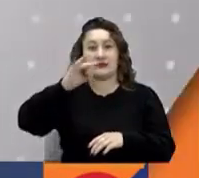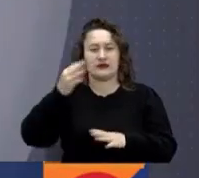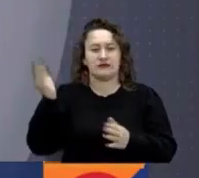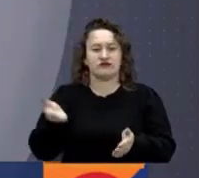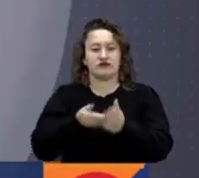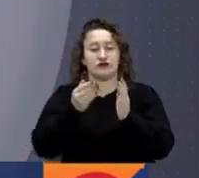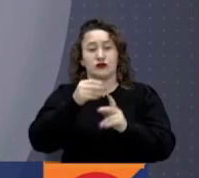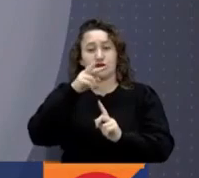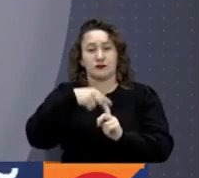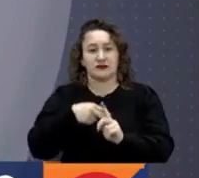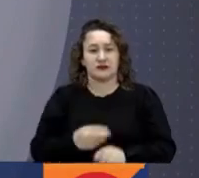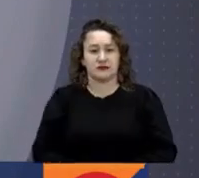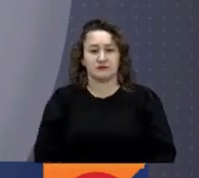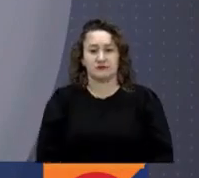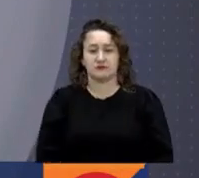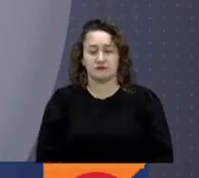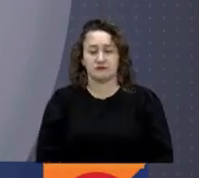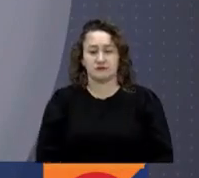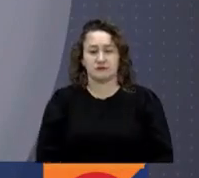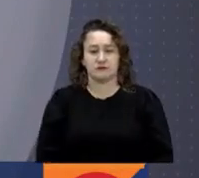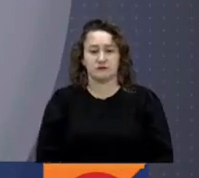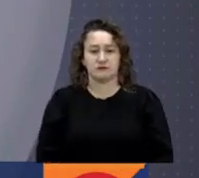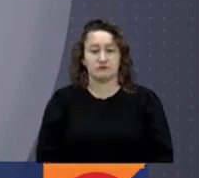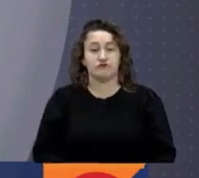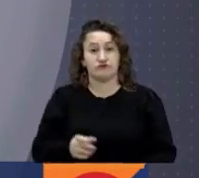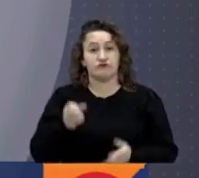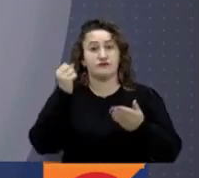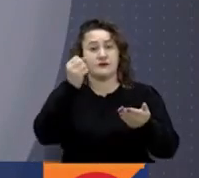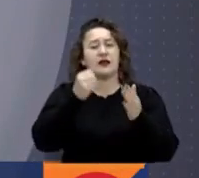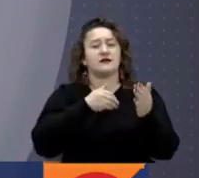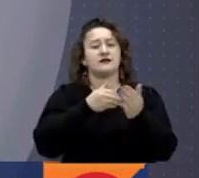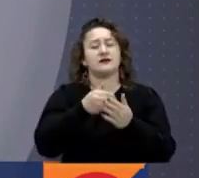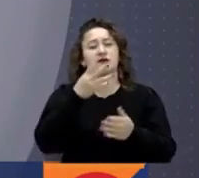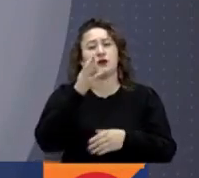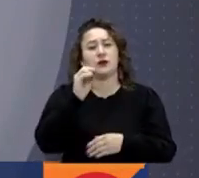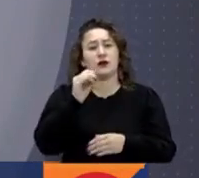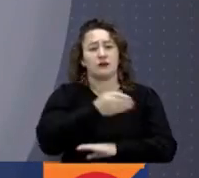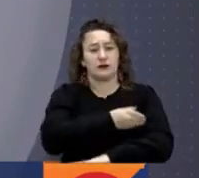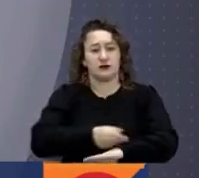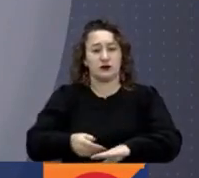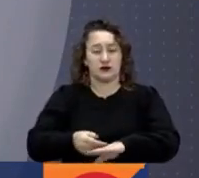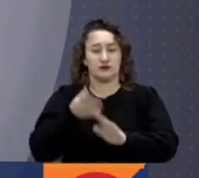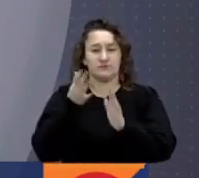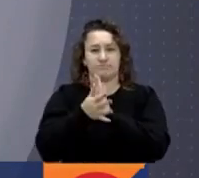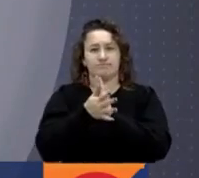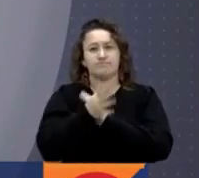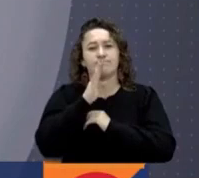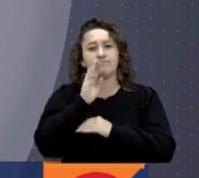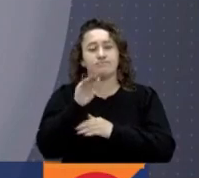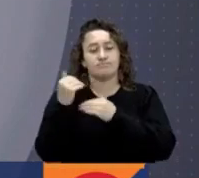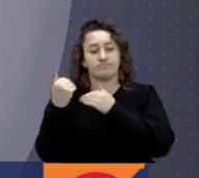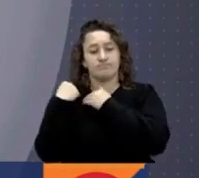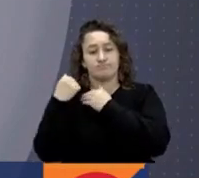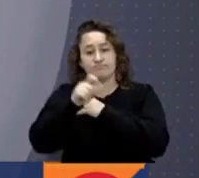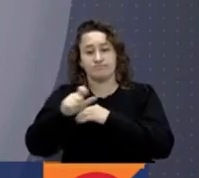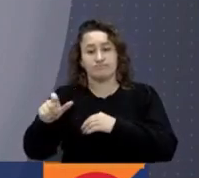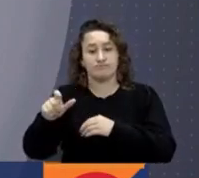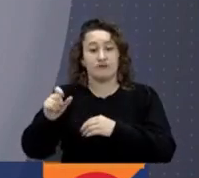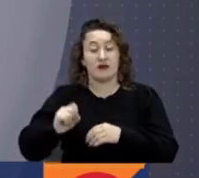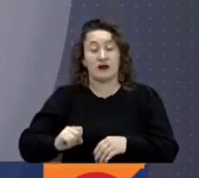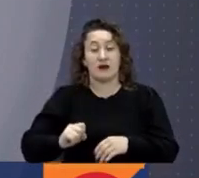meses. Ofrecen recompensa de hasta 50 millones de pesos por información de los responsables del atentado.